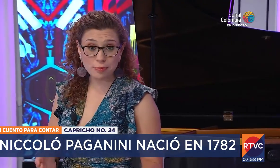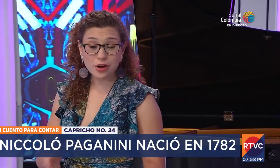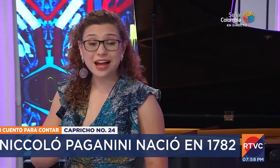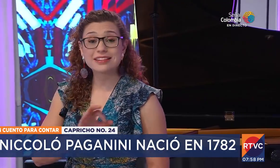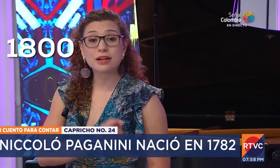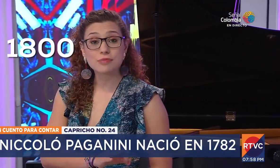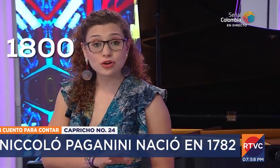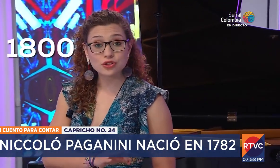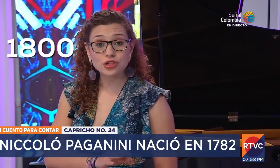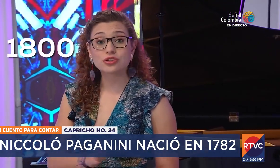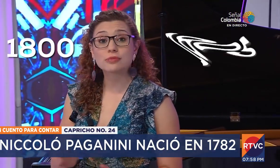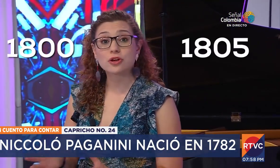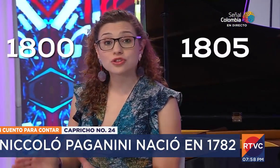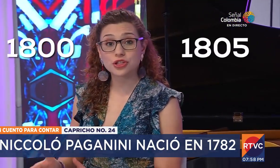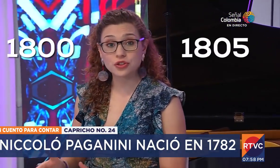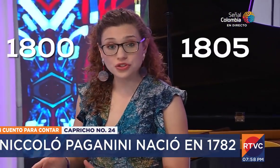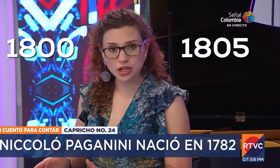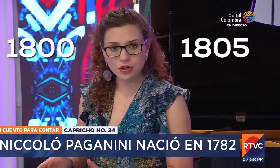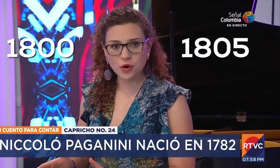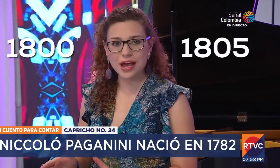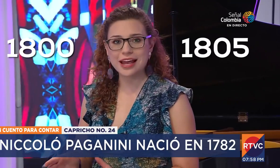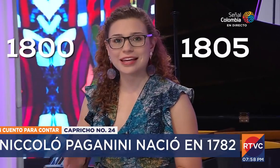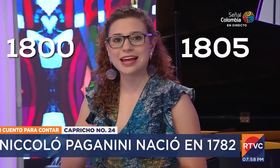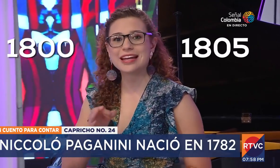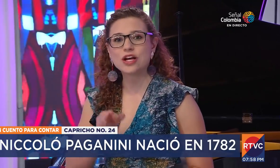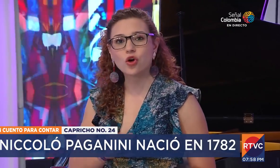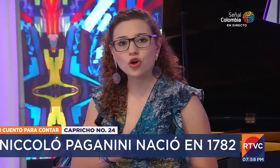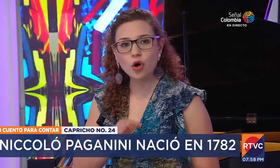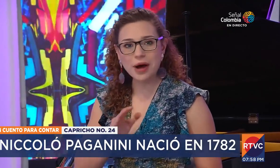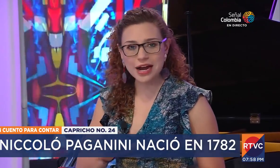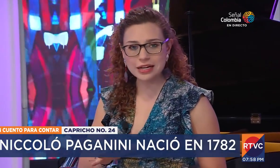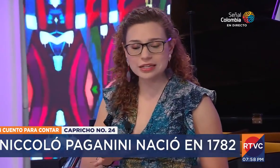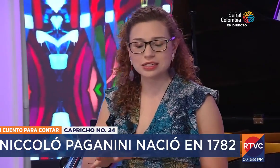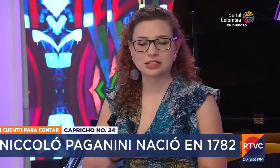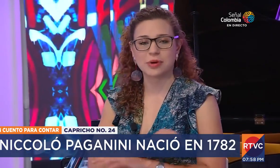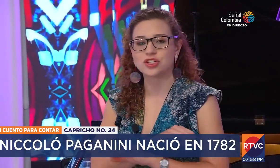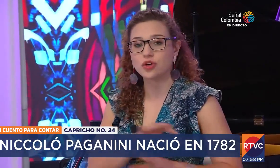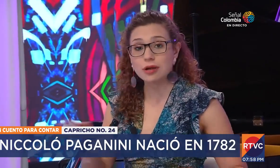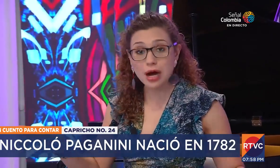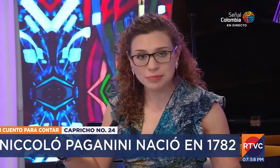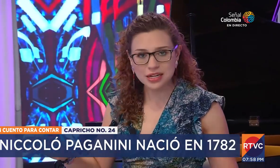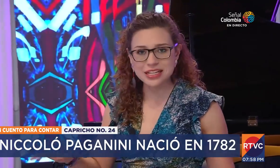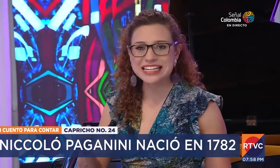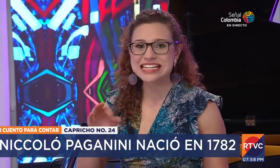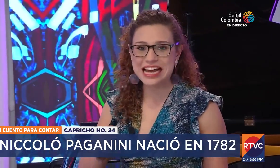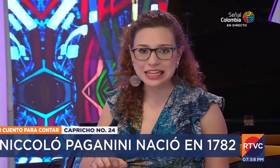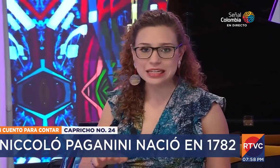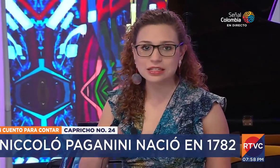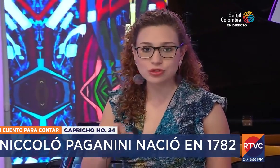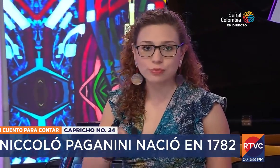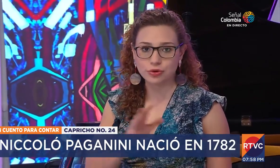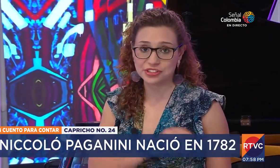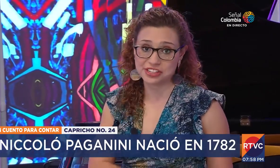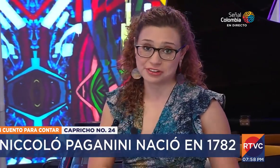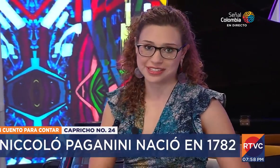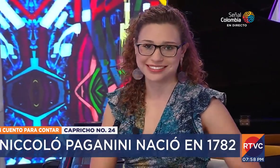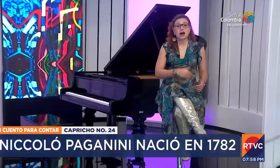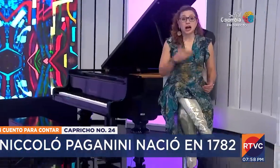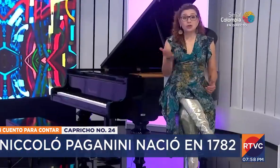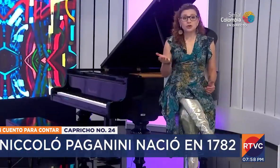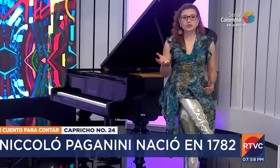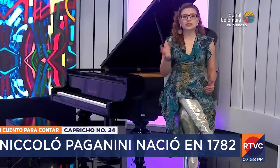Hay una época entre 1800 y 1805 en que Niccolò Paganini se desapareció del mapa y nadie supo dónde